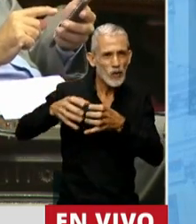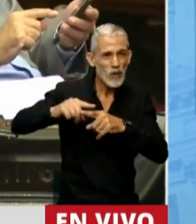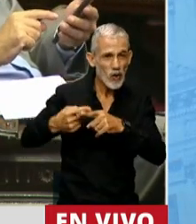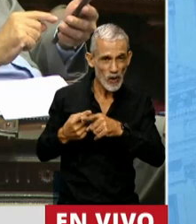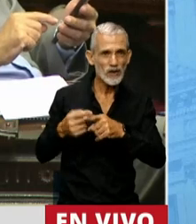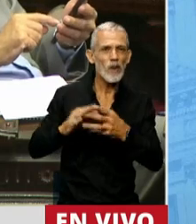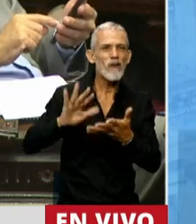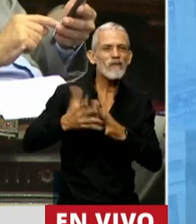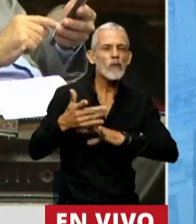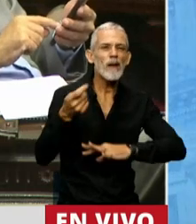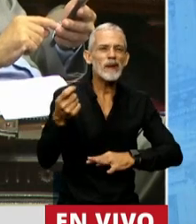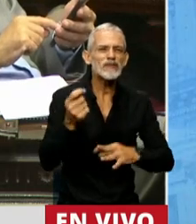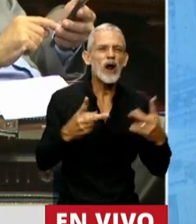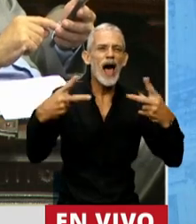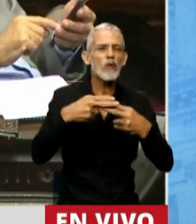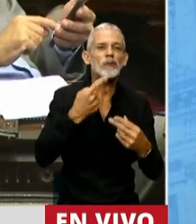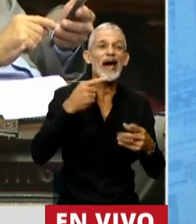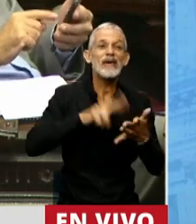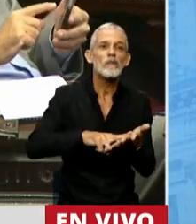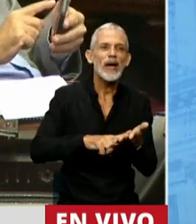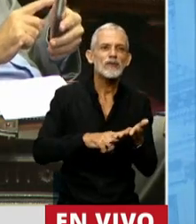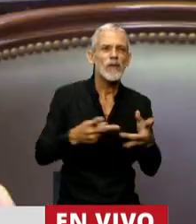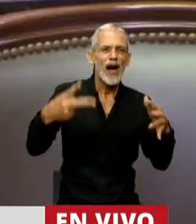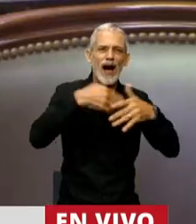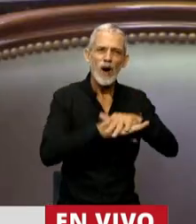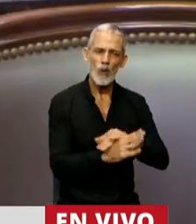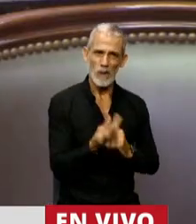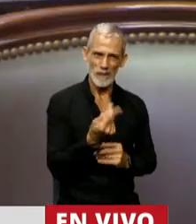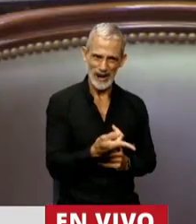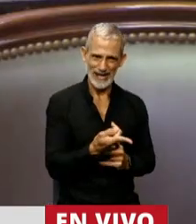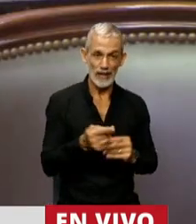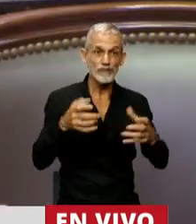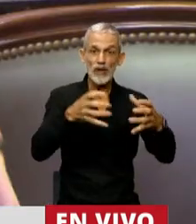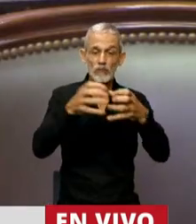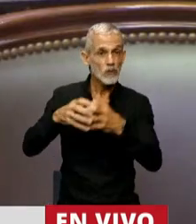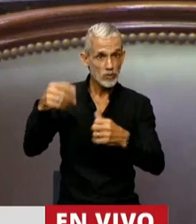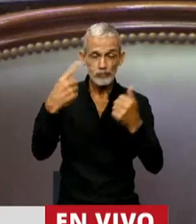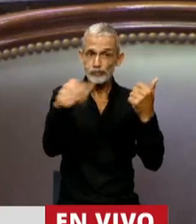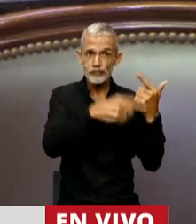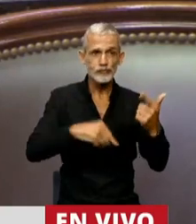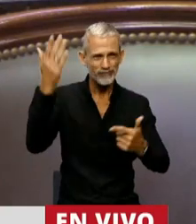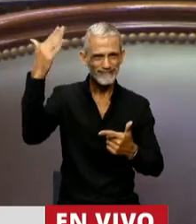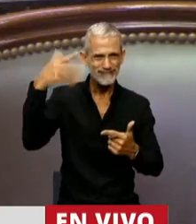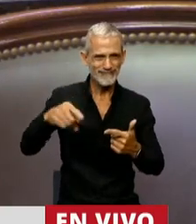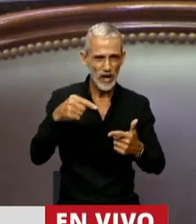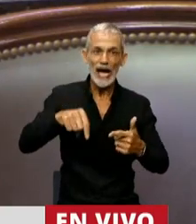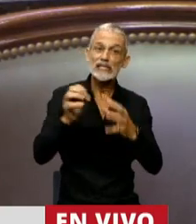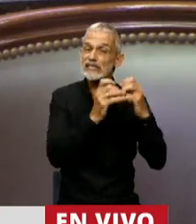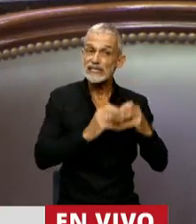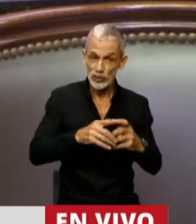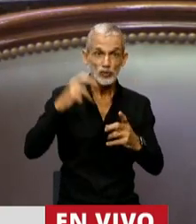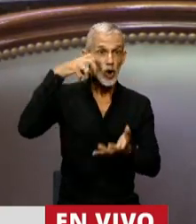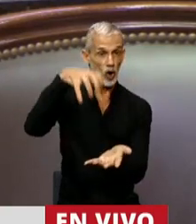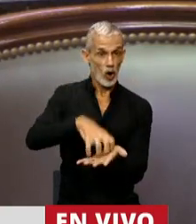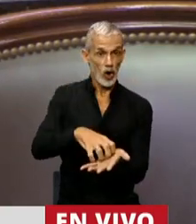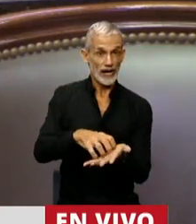una herramienta de ajuste fiscal. Tal como se han planteado los diferentes expositores, señor presidente, en esta sesión, los que le